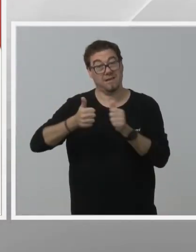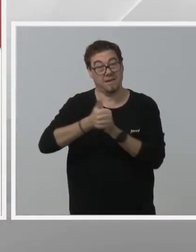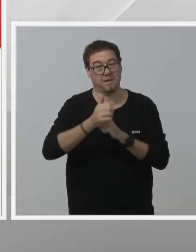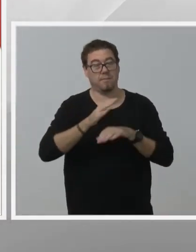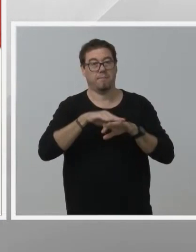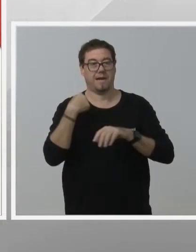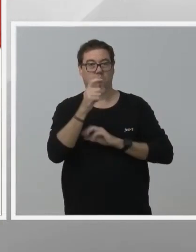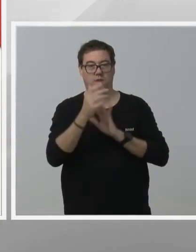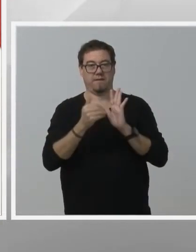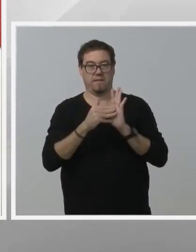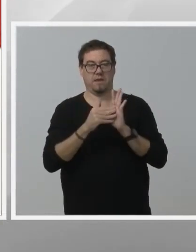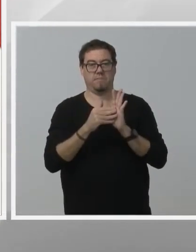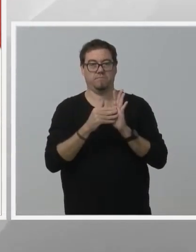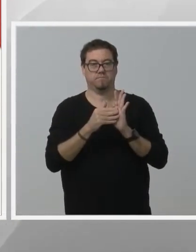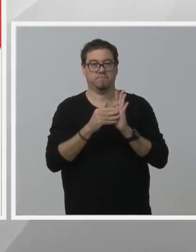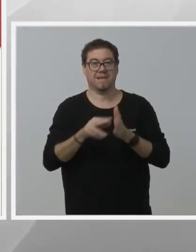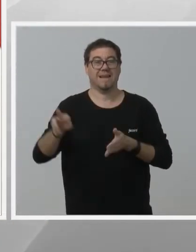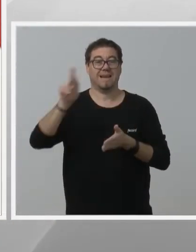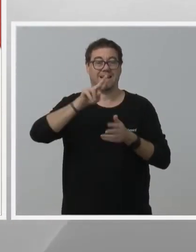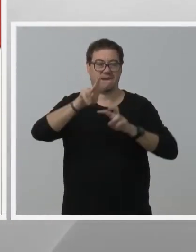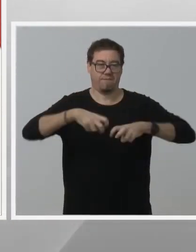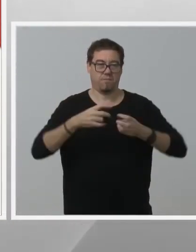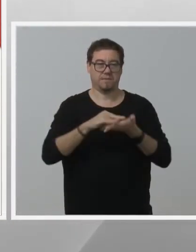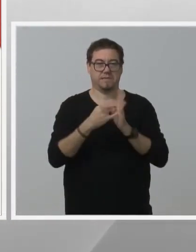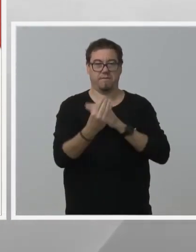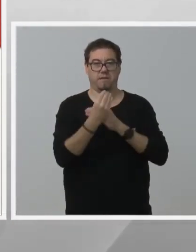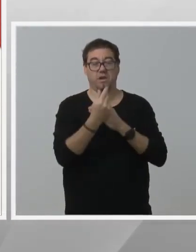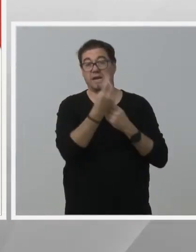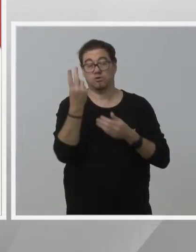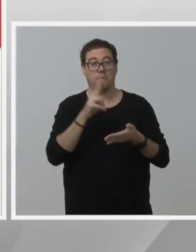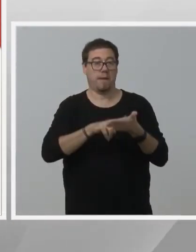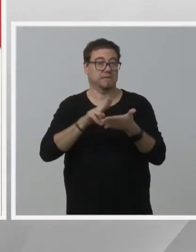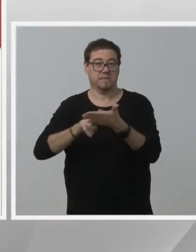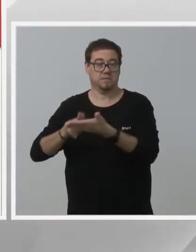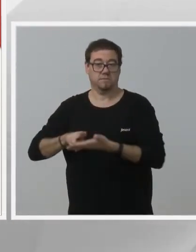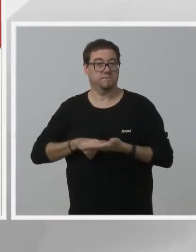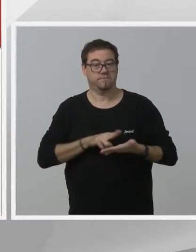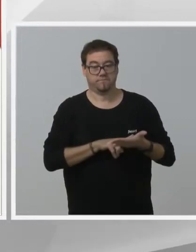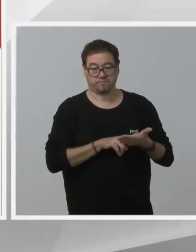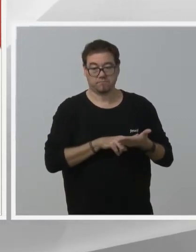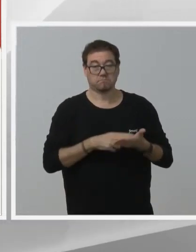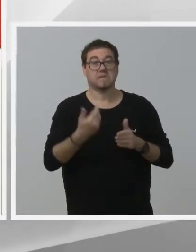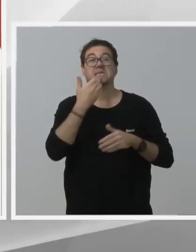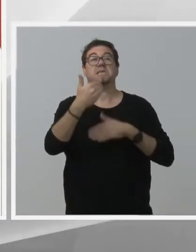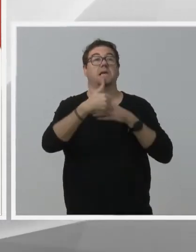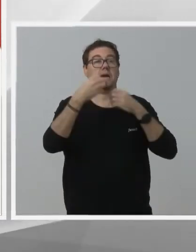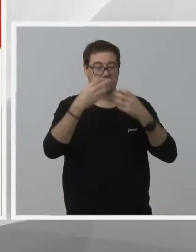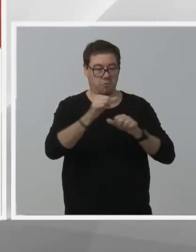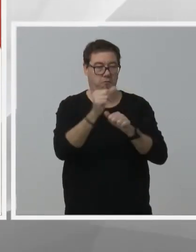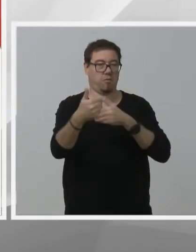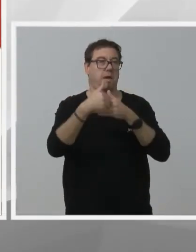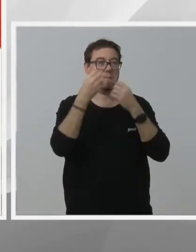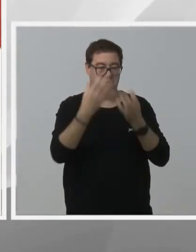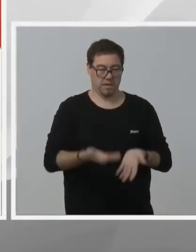menos para la Comunidad Valenciana, que es la reforma del sistema de financiación. Todo lo demás son parches. Llegarán si llegan, del modo que